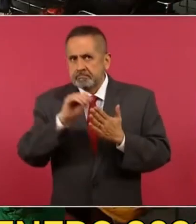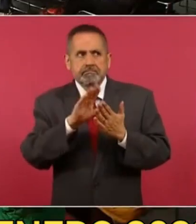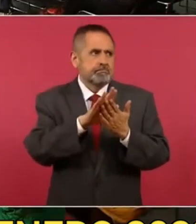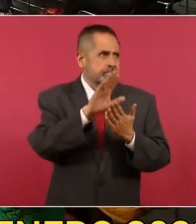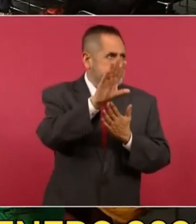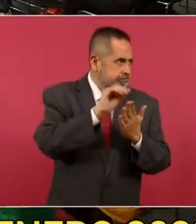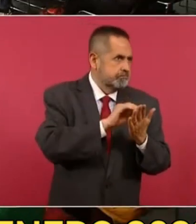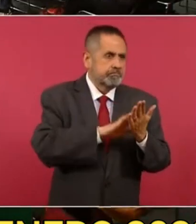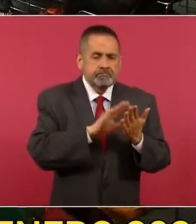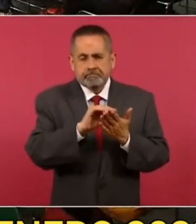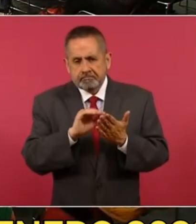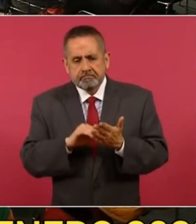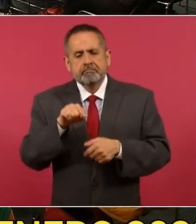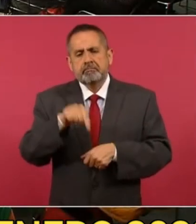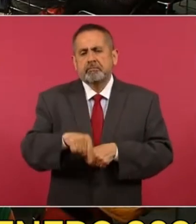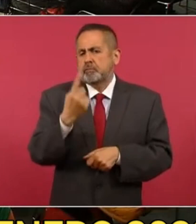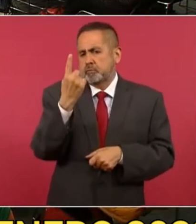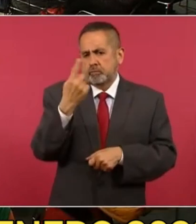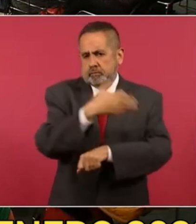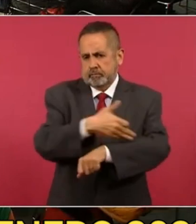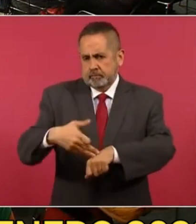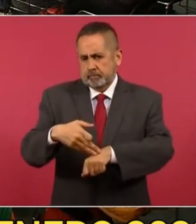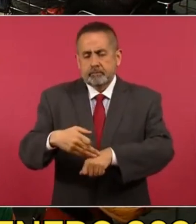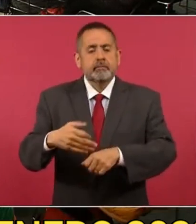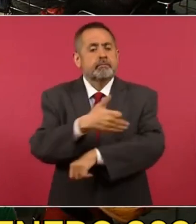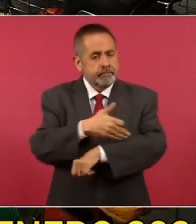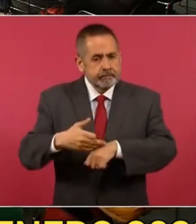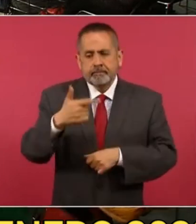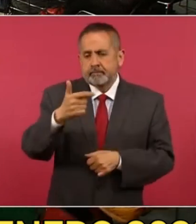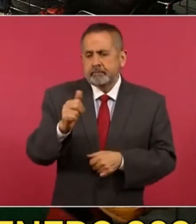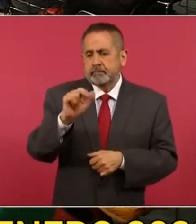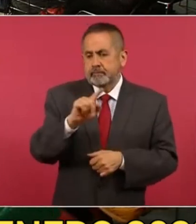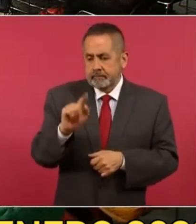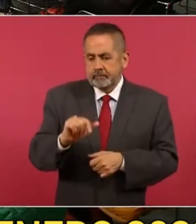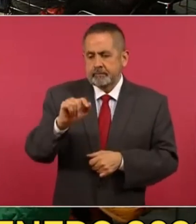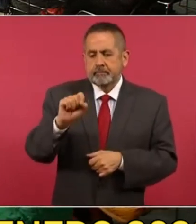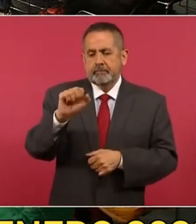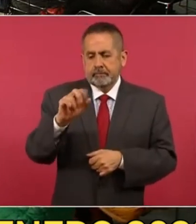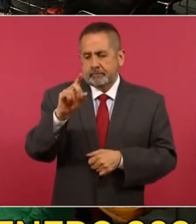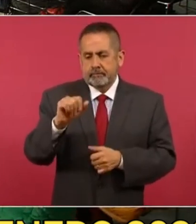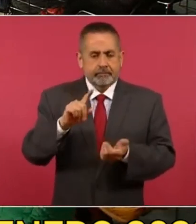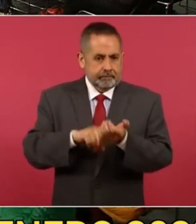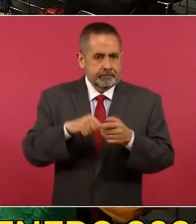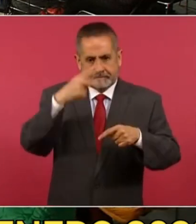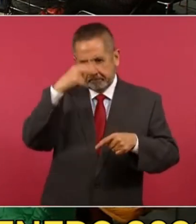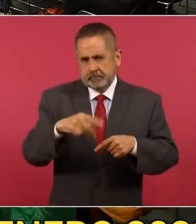Y nada más la familia Garzazada. Pero ya aquí